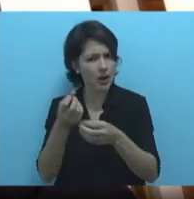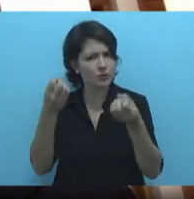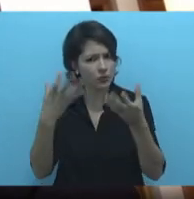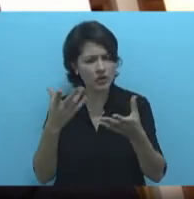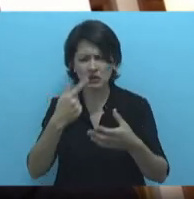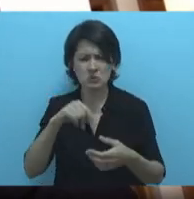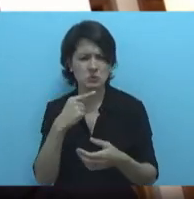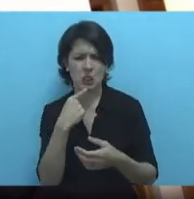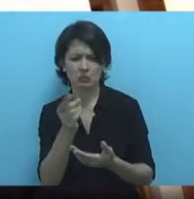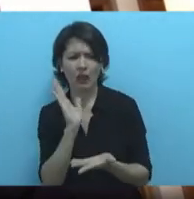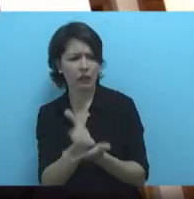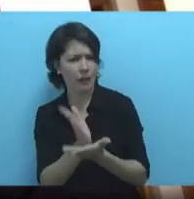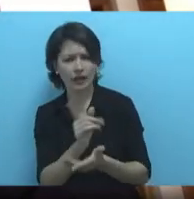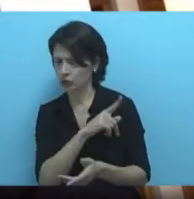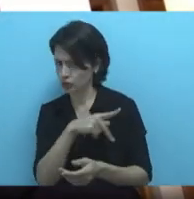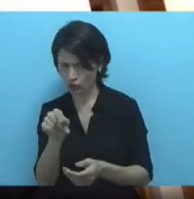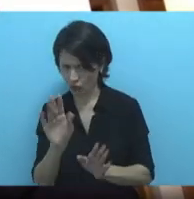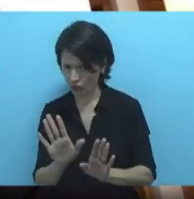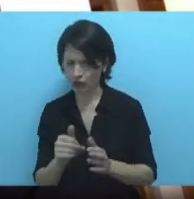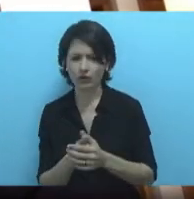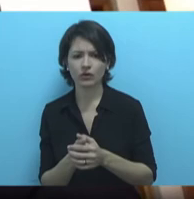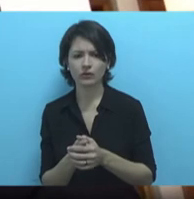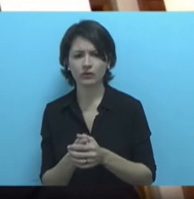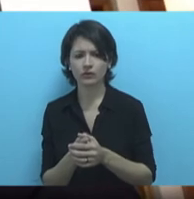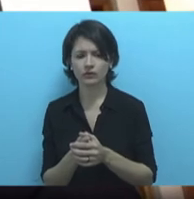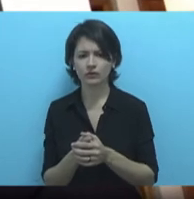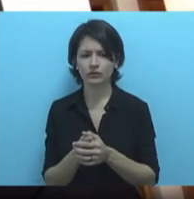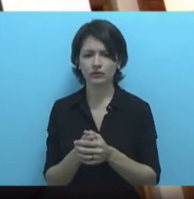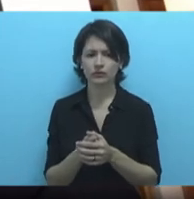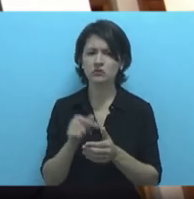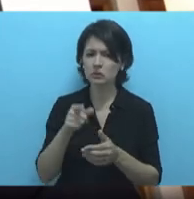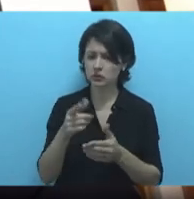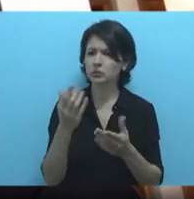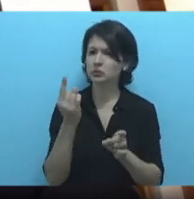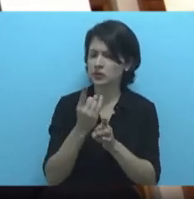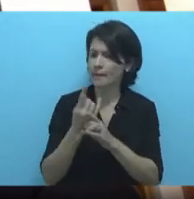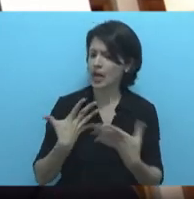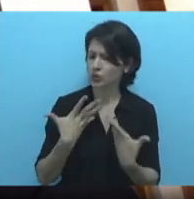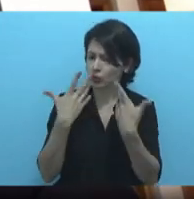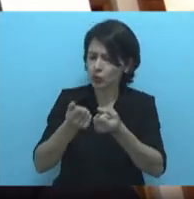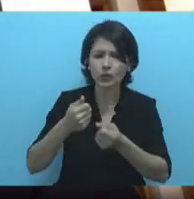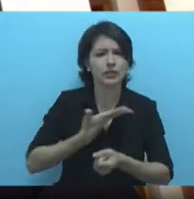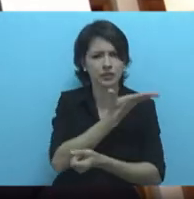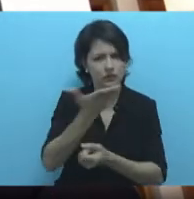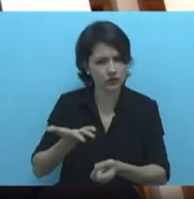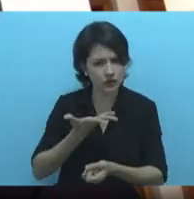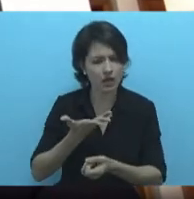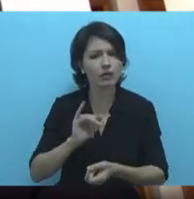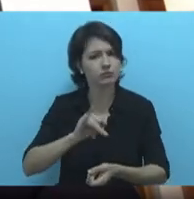estas organizaciones muchas de ellas constituyen y han constituido valores que representaban